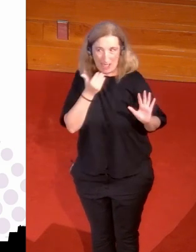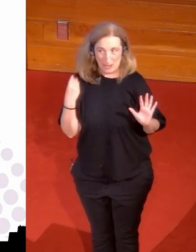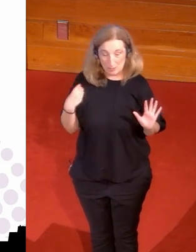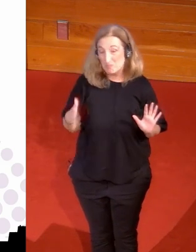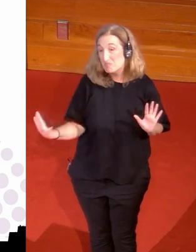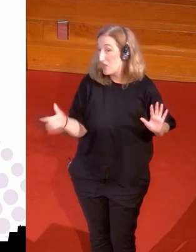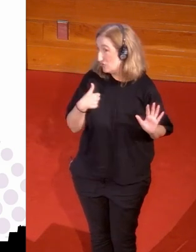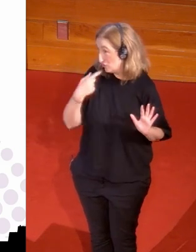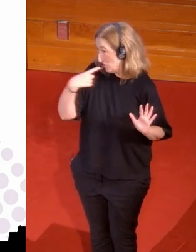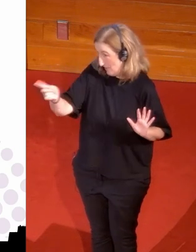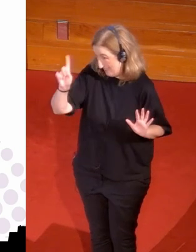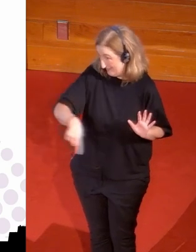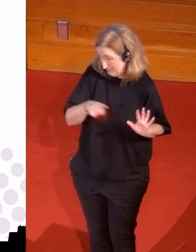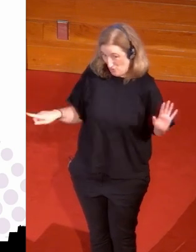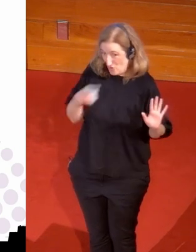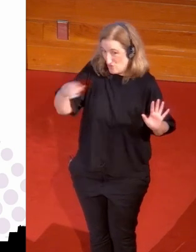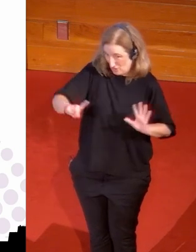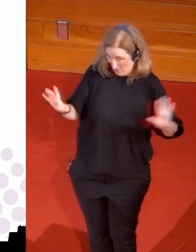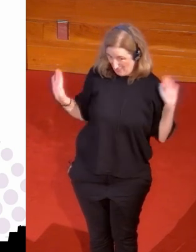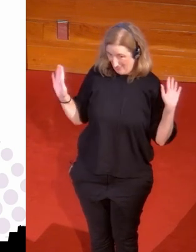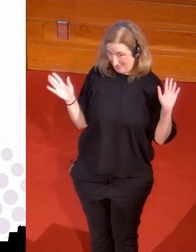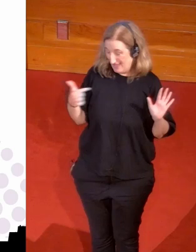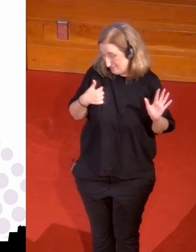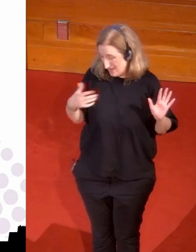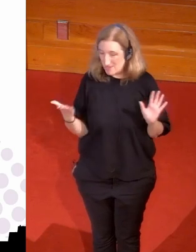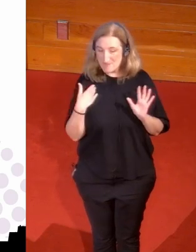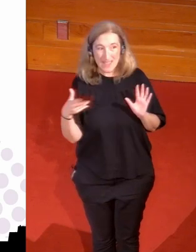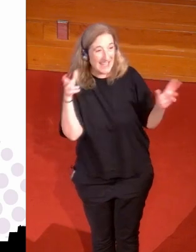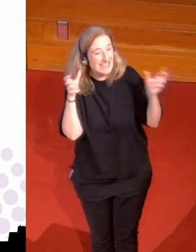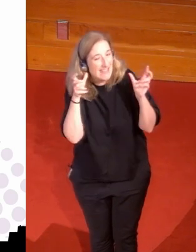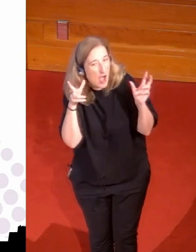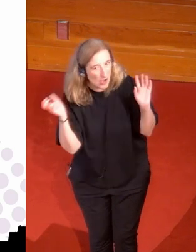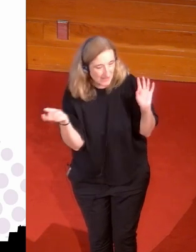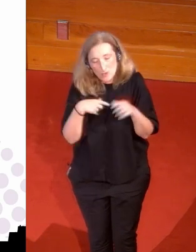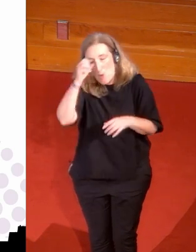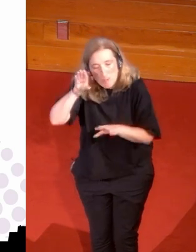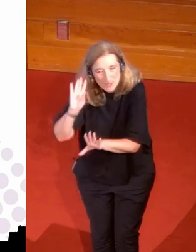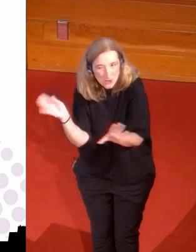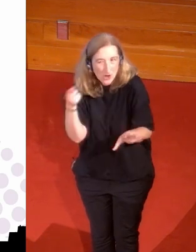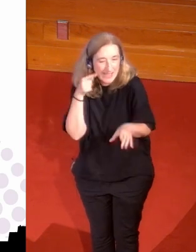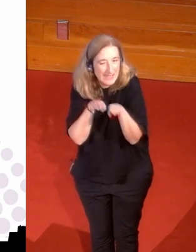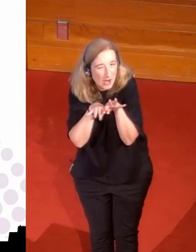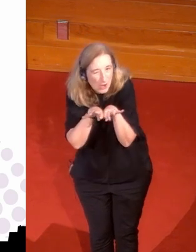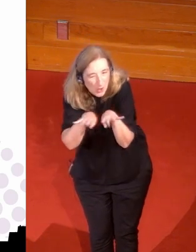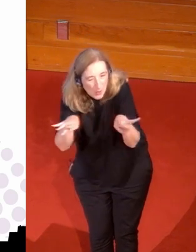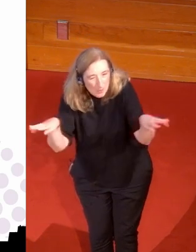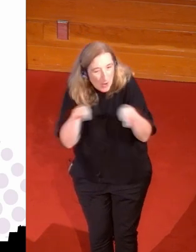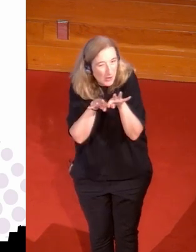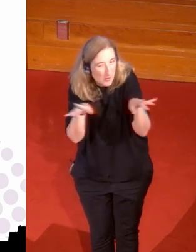bueno Yo no te voy a decir ni que sí ni que no O sea claro qué se oye qué se oye no digo tu opinión qué se oye por